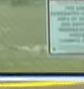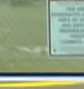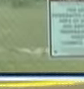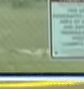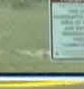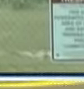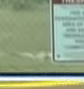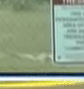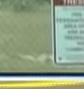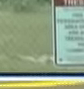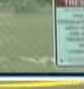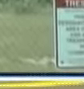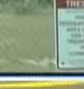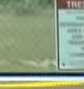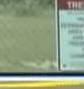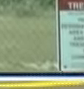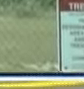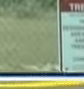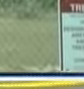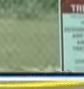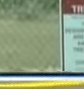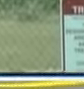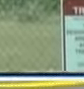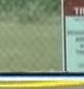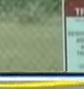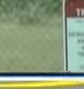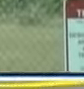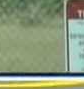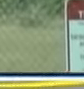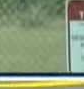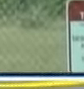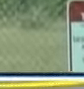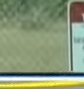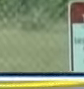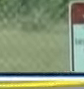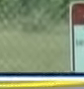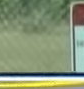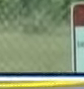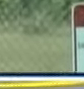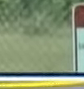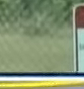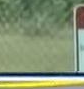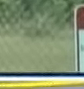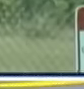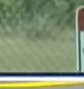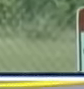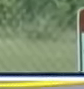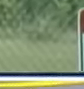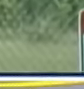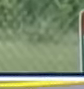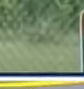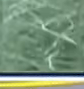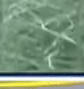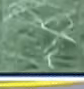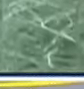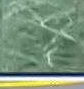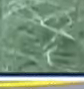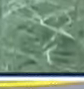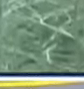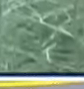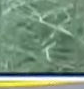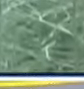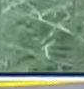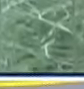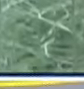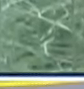allí, está bien, nos quitaron el avión, pero la moral de Conviasa, del Entrasur, y la moral del pueblo de Venezuela que vemos en esta calle